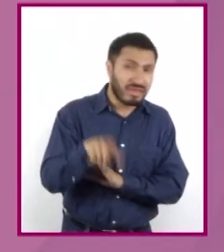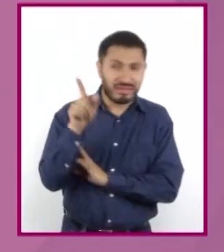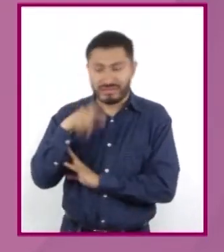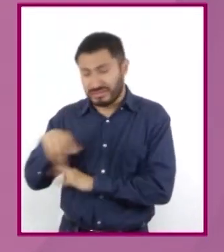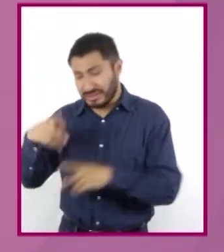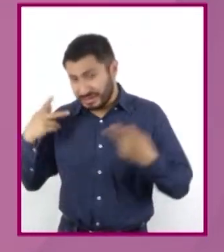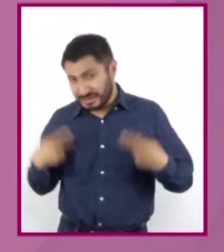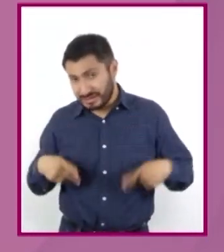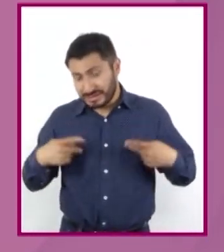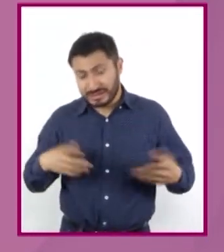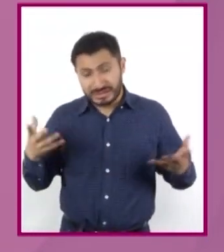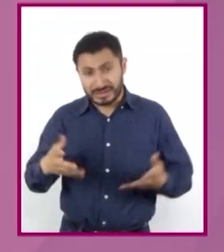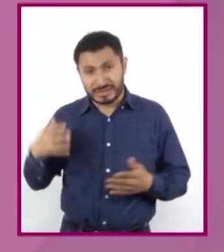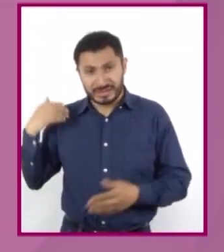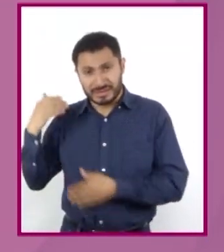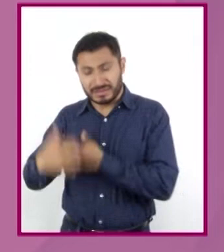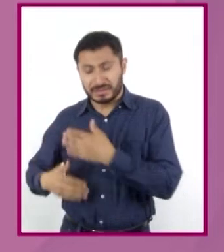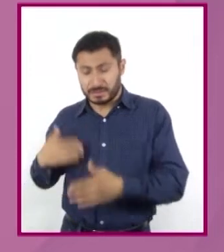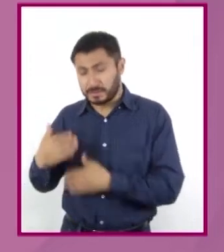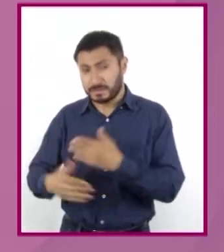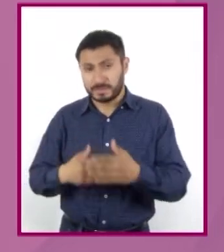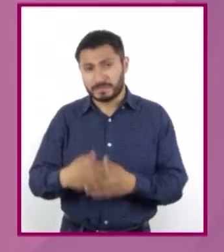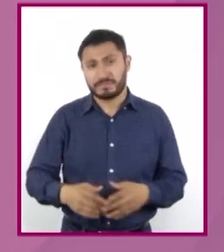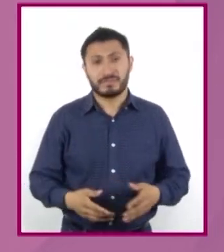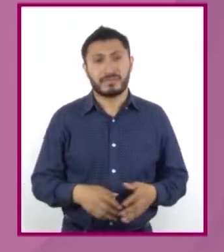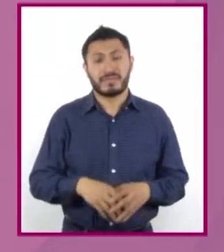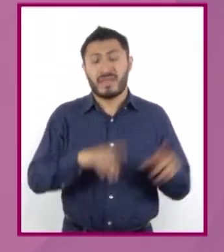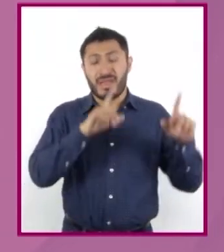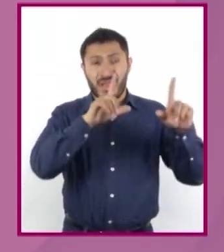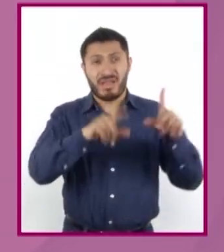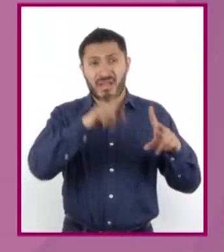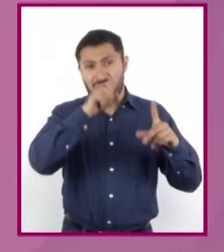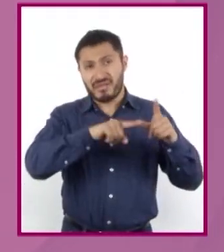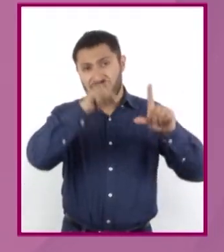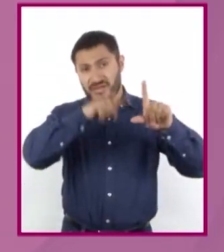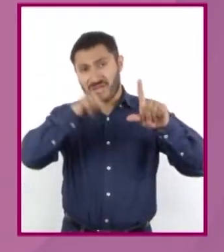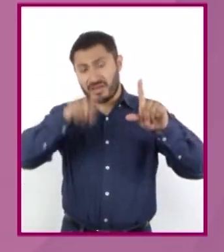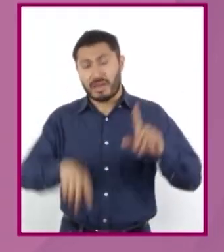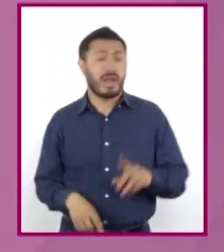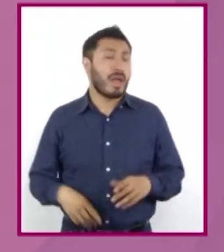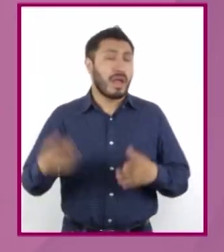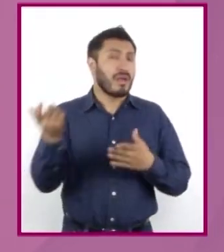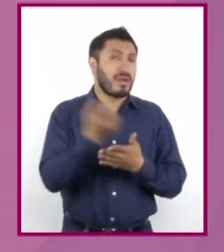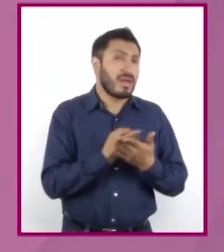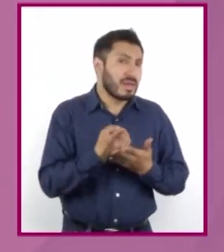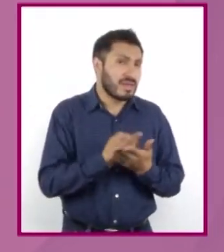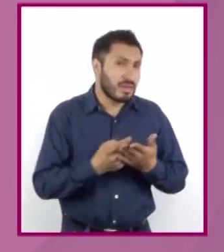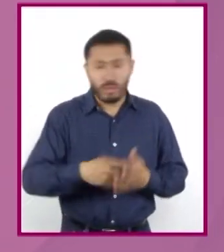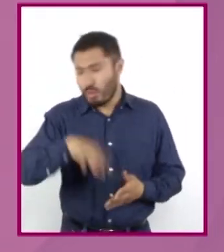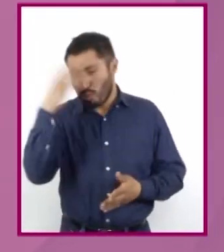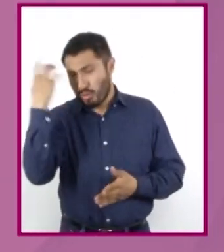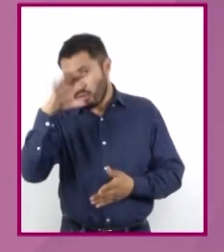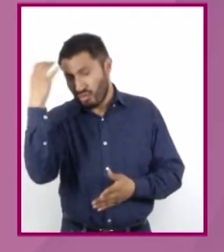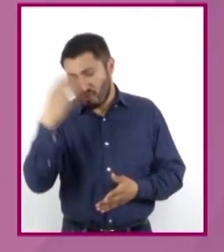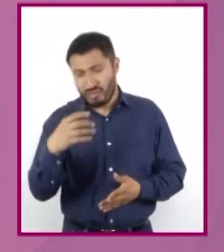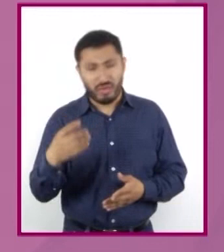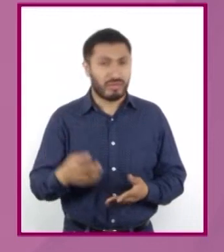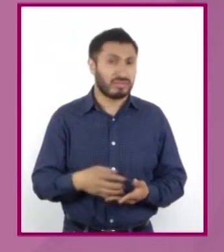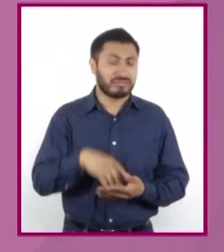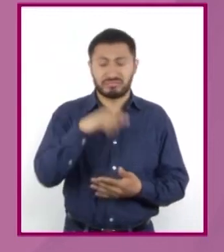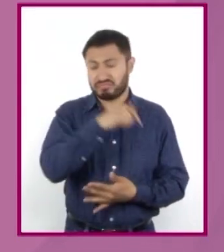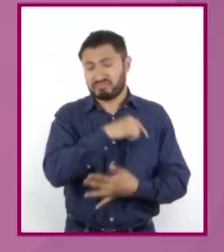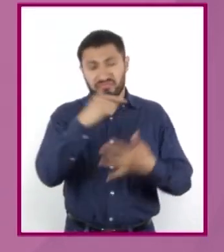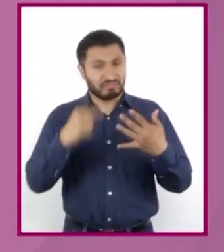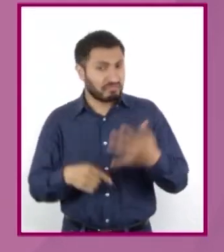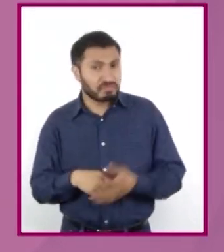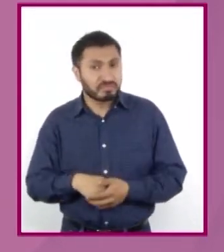lo largo de los años. Gráficas como las pinturas, fotografías, caricaturas